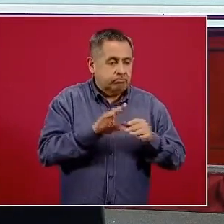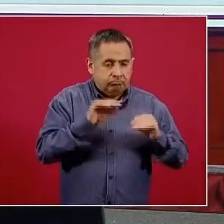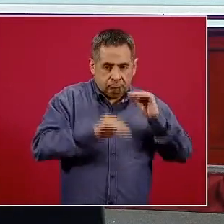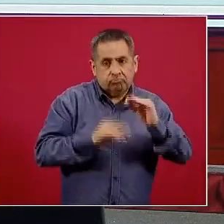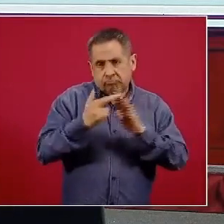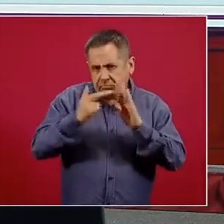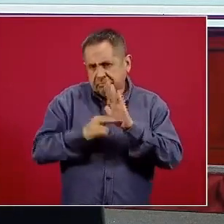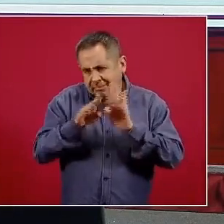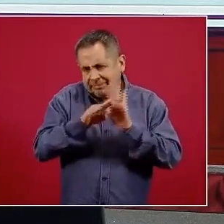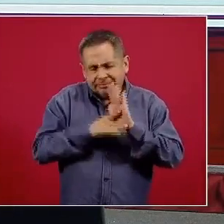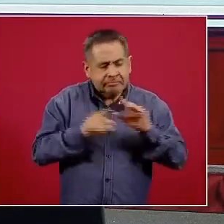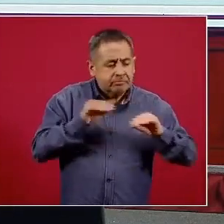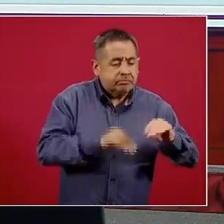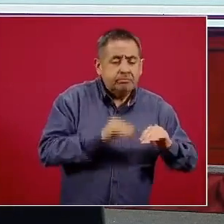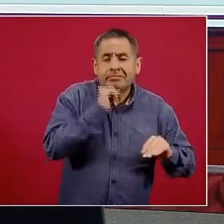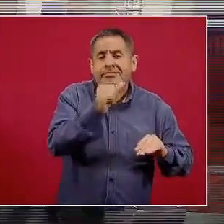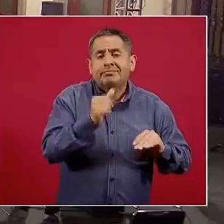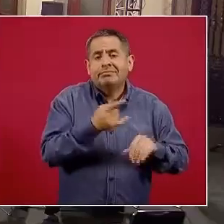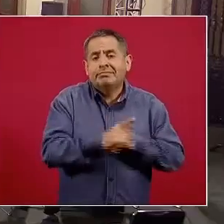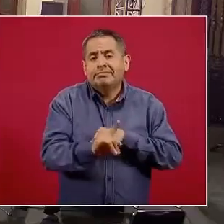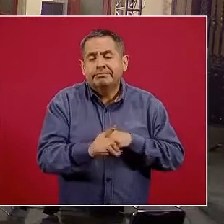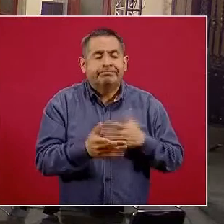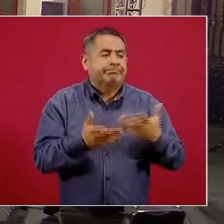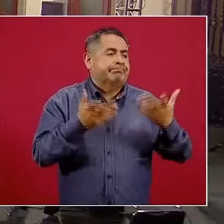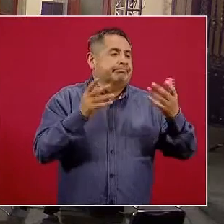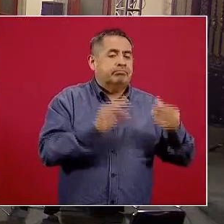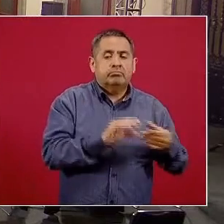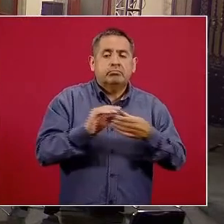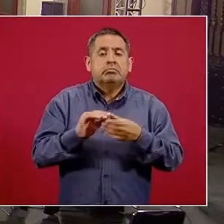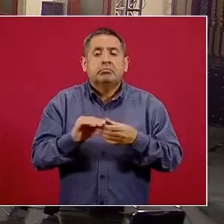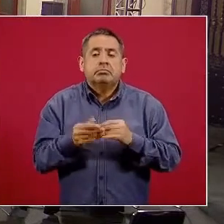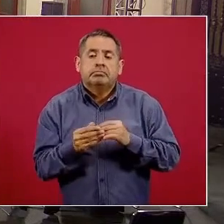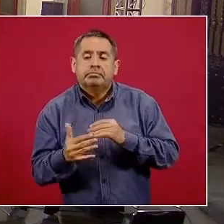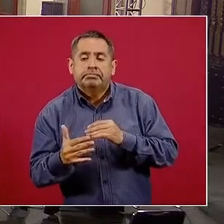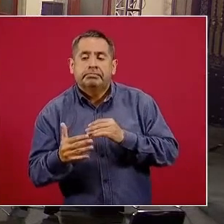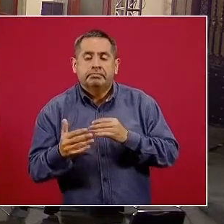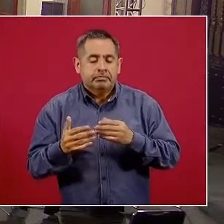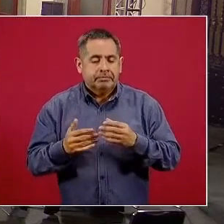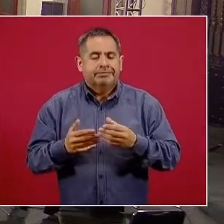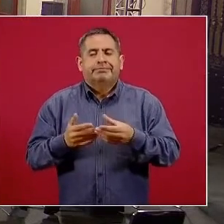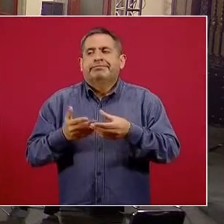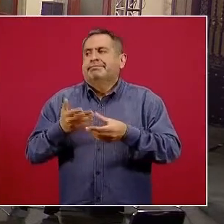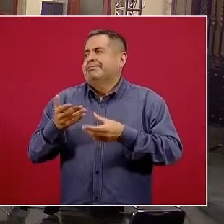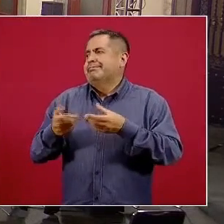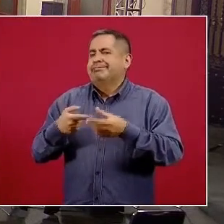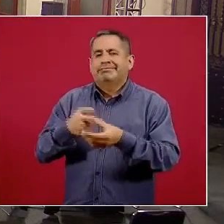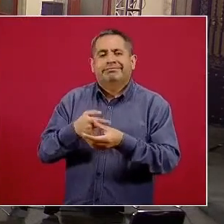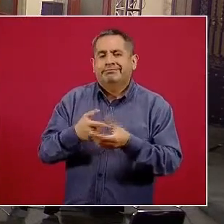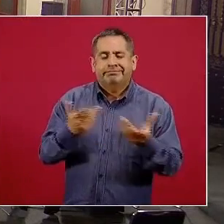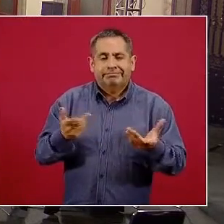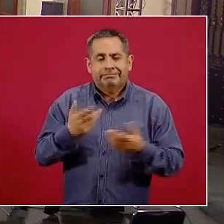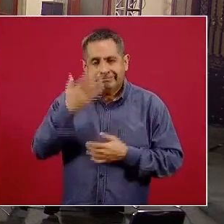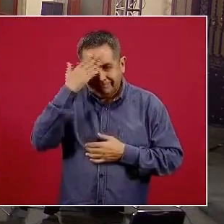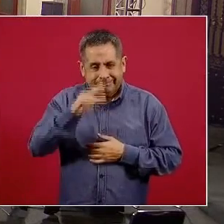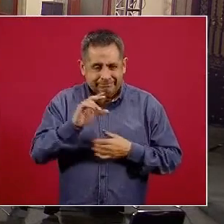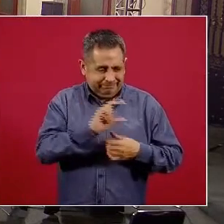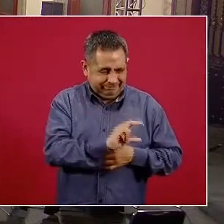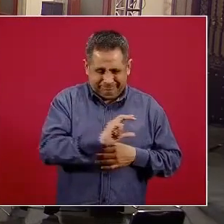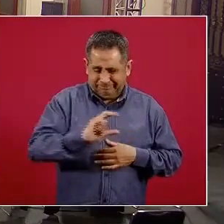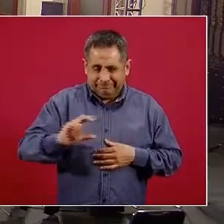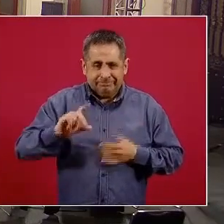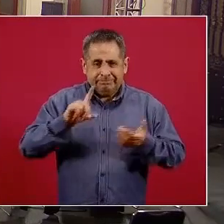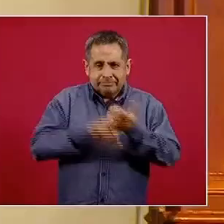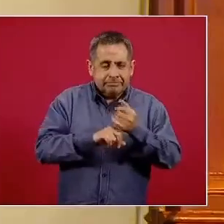el lineamiento, o puede ser una muestra que se haya derramado, en el sentido de que las muestras, los diales que traen